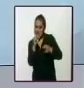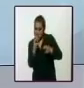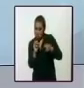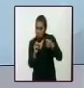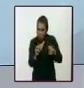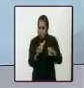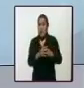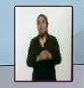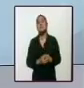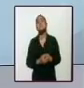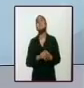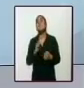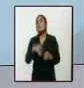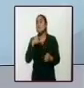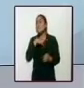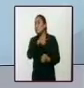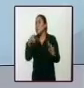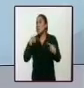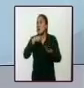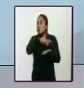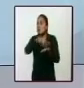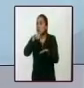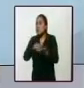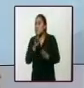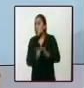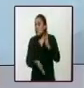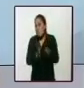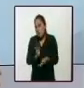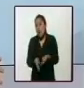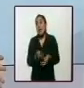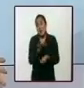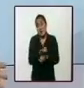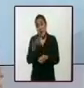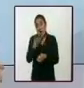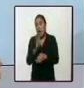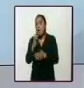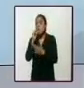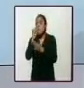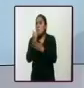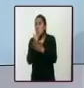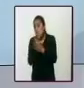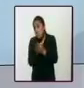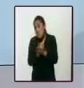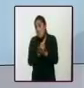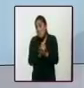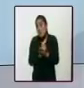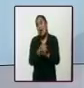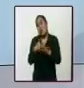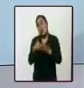dólar, el índice de confianza del consumidor alto, en fin, Inflación baja y por otro lado lo que nos dicen las calificadoras.